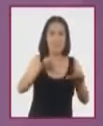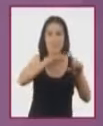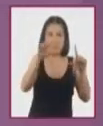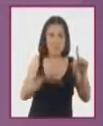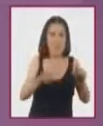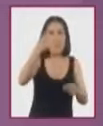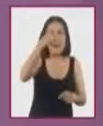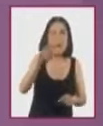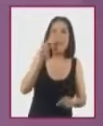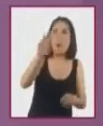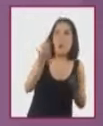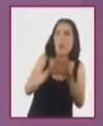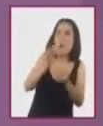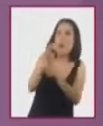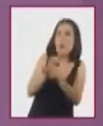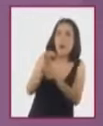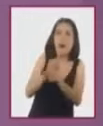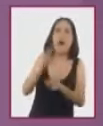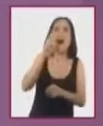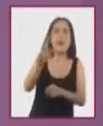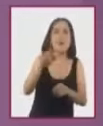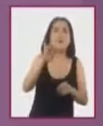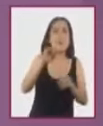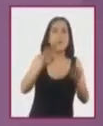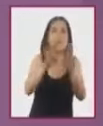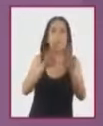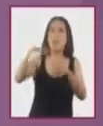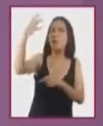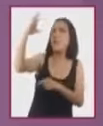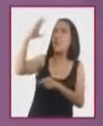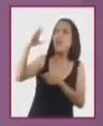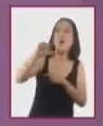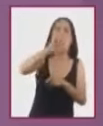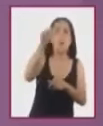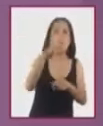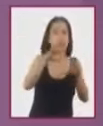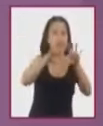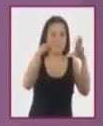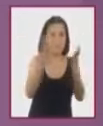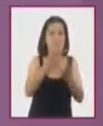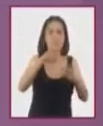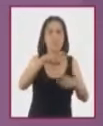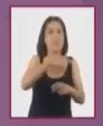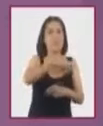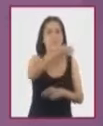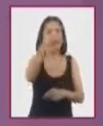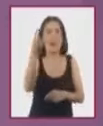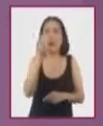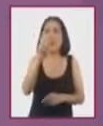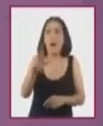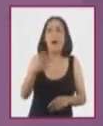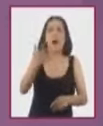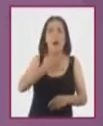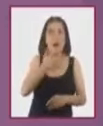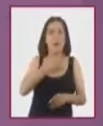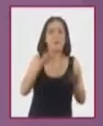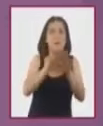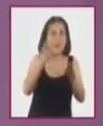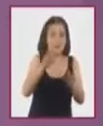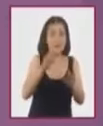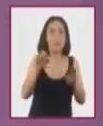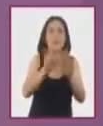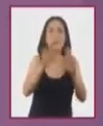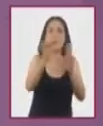que observaban, y uno de ellos fue el aparente movimiento del sol y otros astros. Esta observación fue motivo de uno de los sistemas